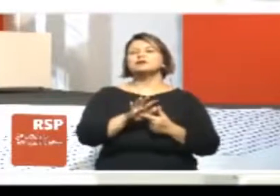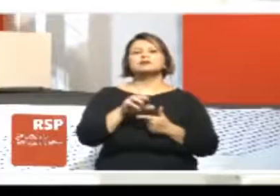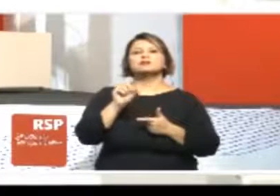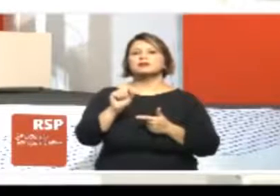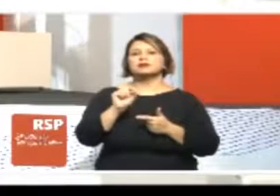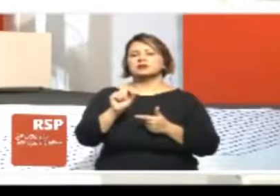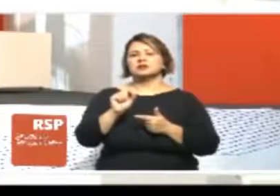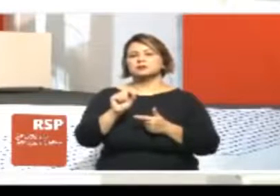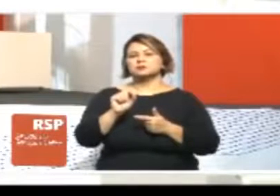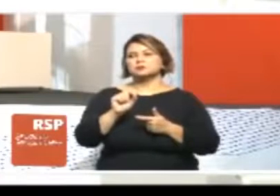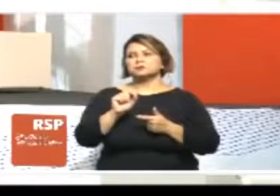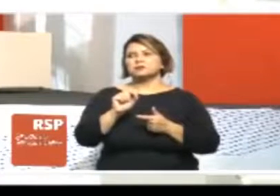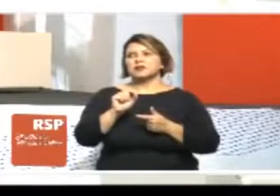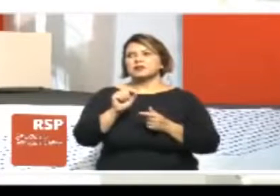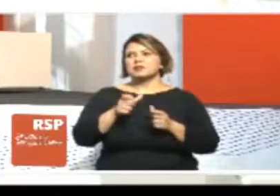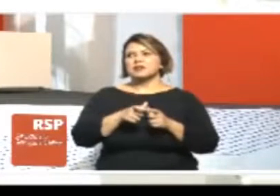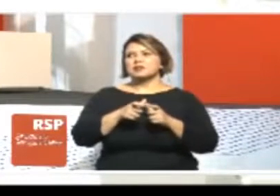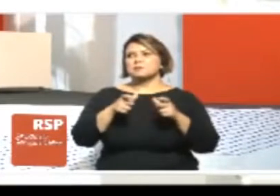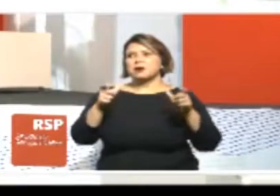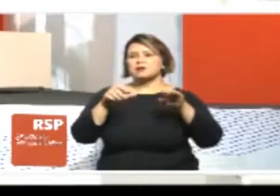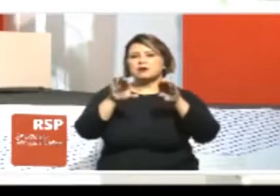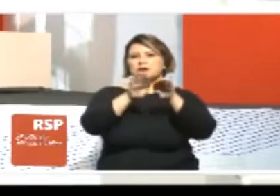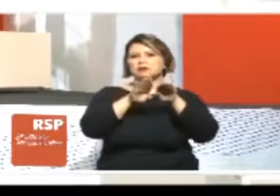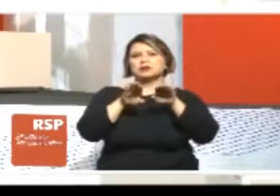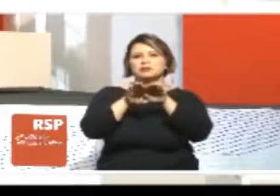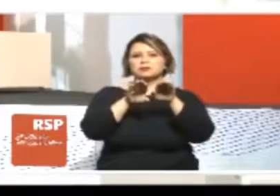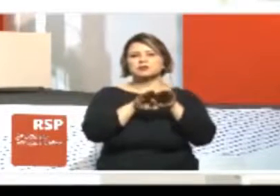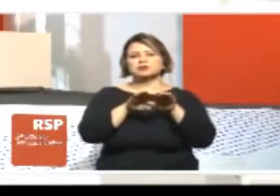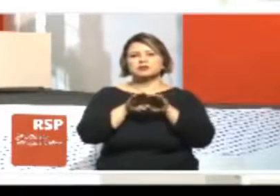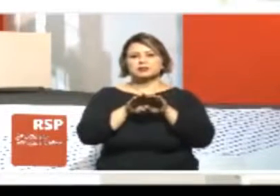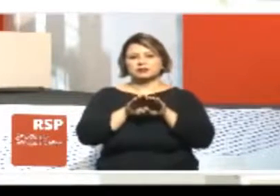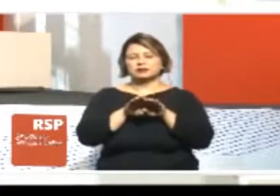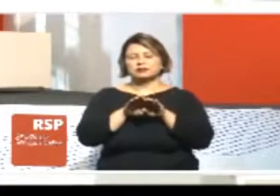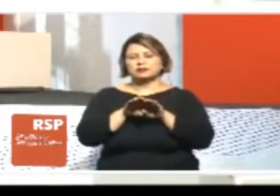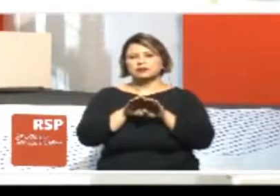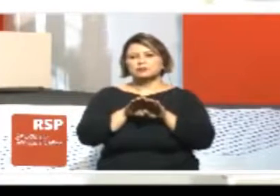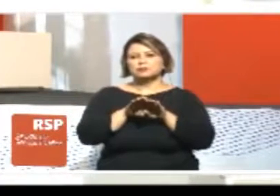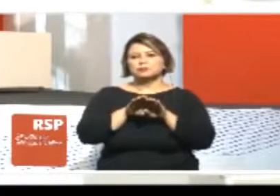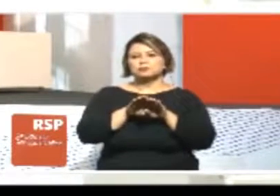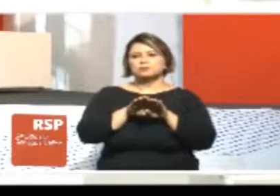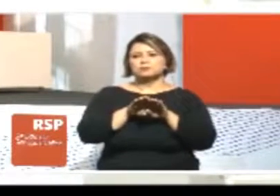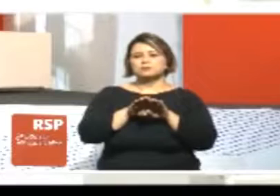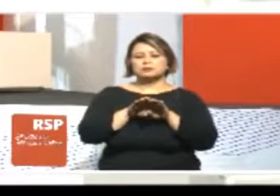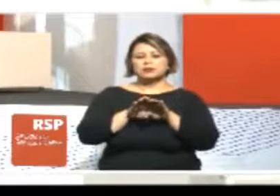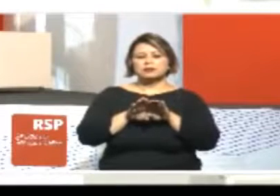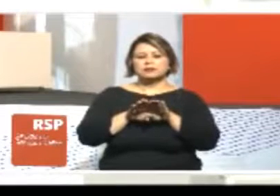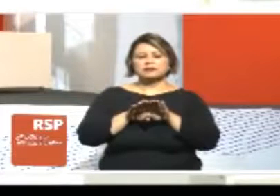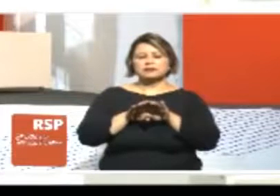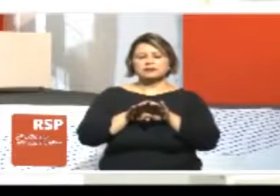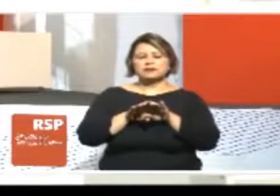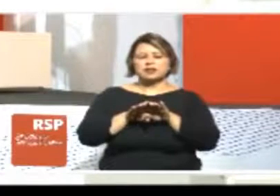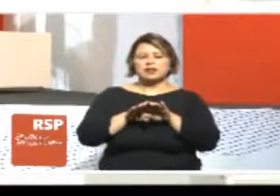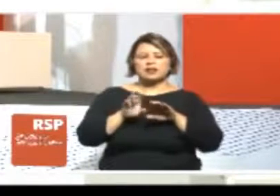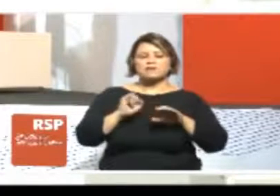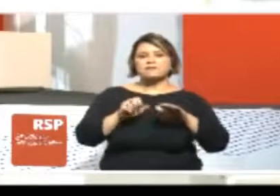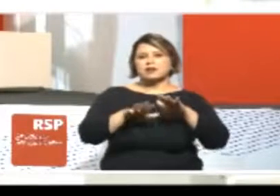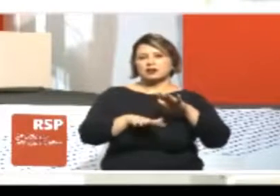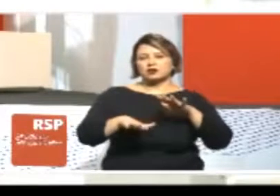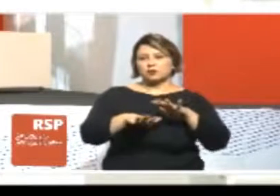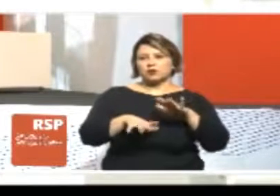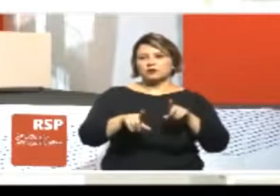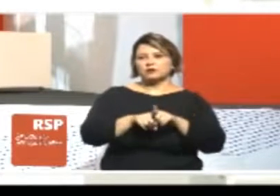igualdad de oportunidades en puestos de menor rango, pero en puestos de mayor rango vemos que esa desigualdad todavía